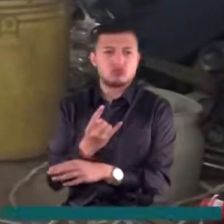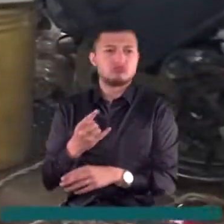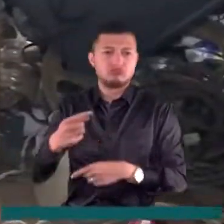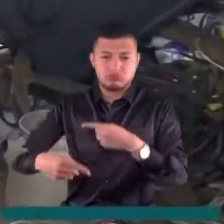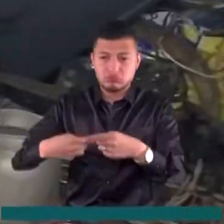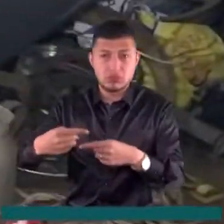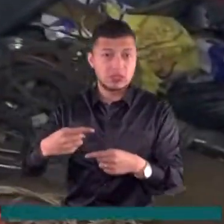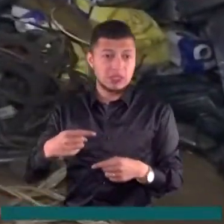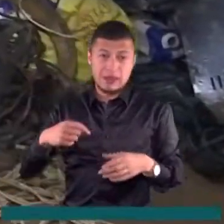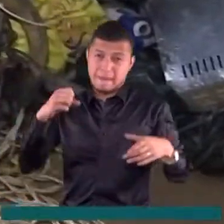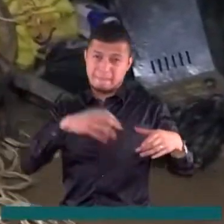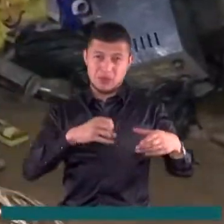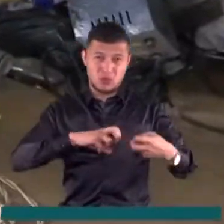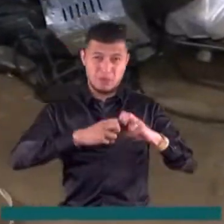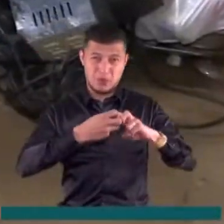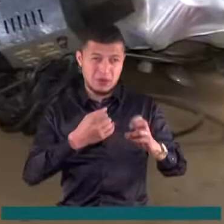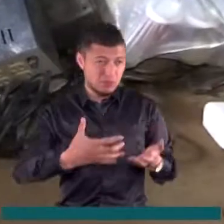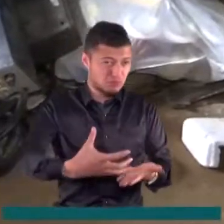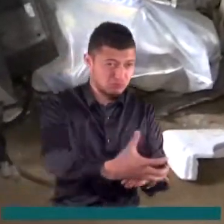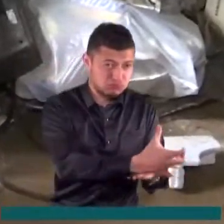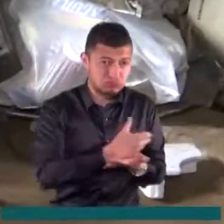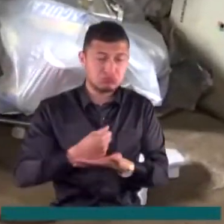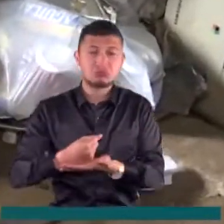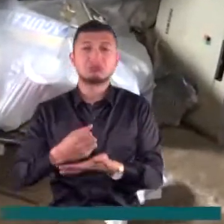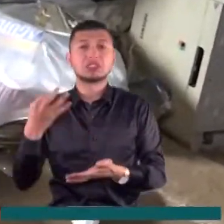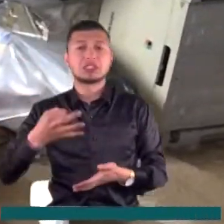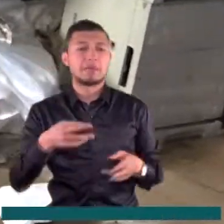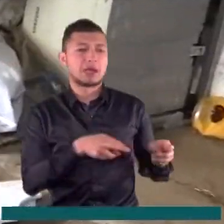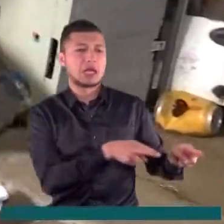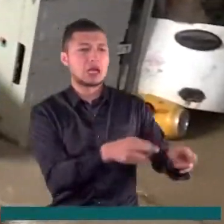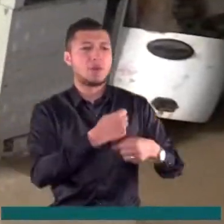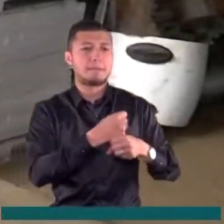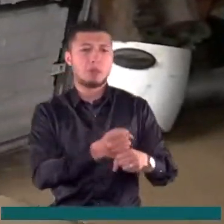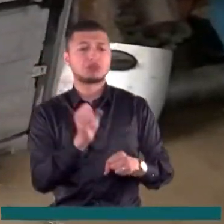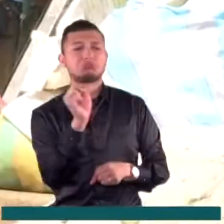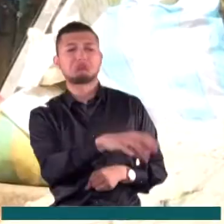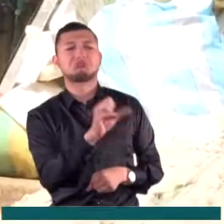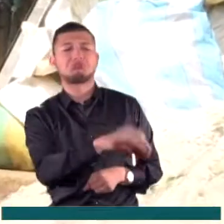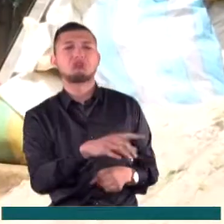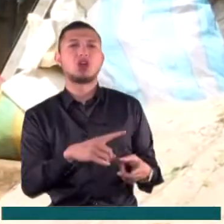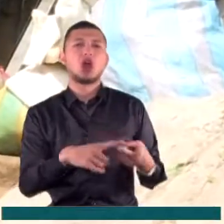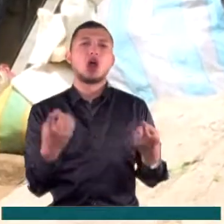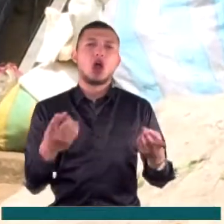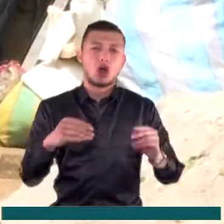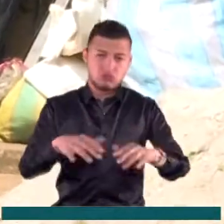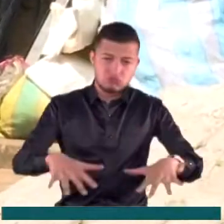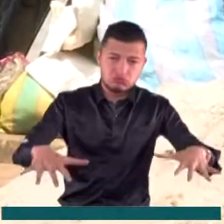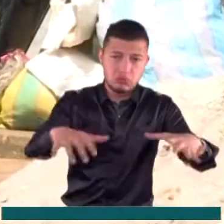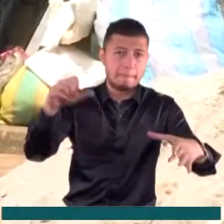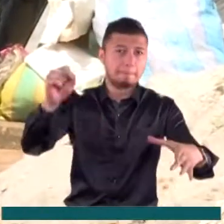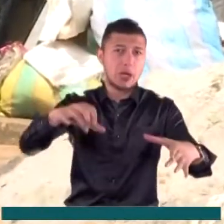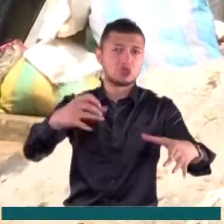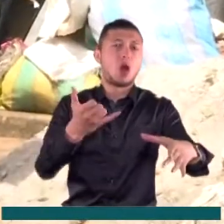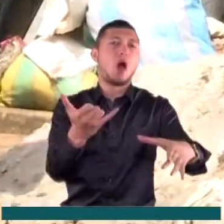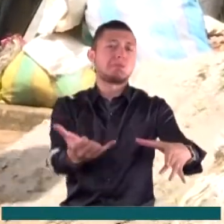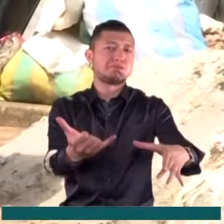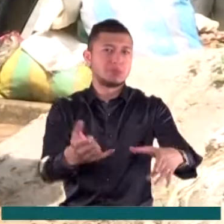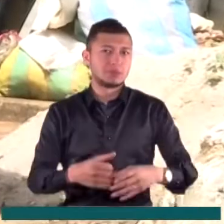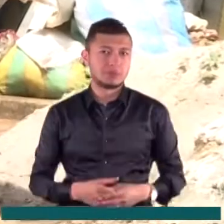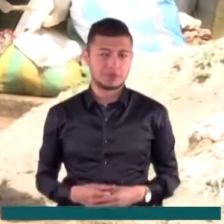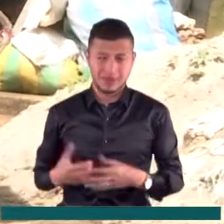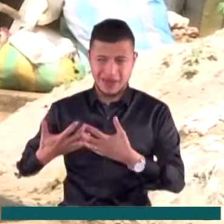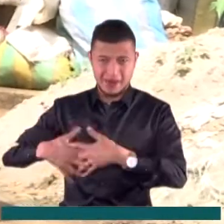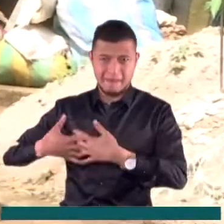que por un problema en la recolección de basuras muchas veces terminaban en las orillas del río vaupés o en el basurero a cielo abierto del municipio